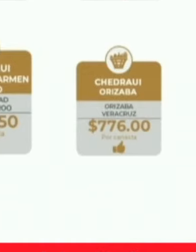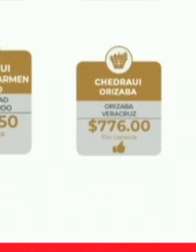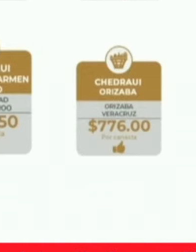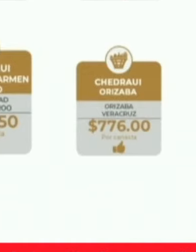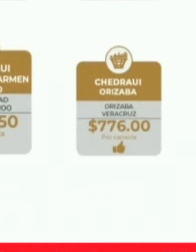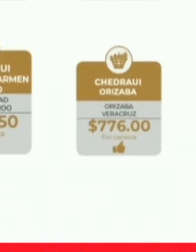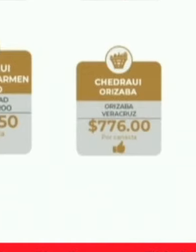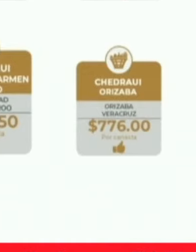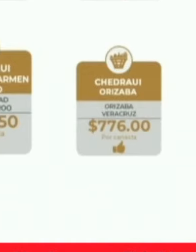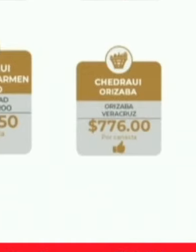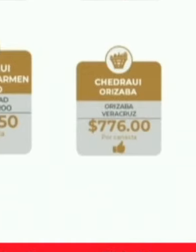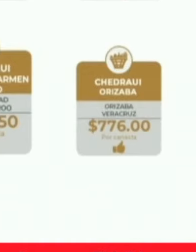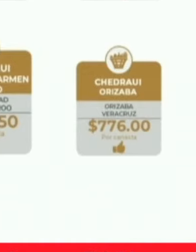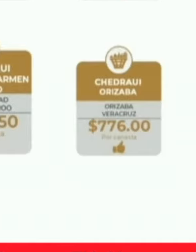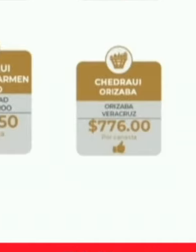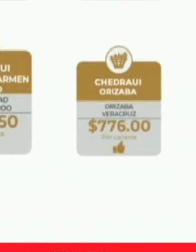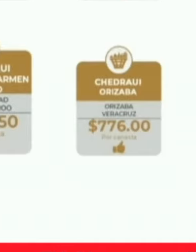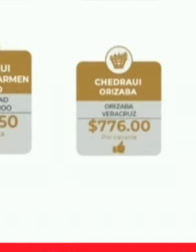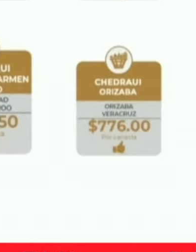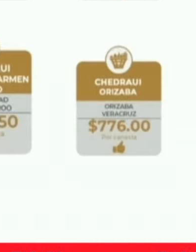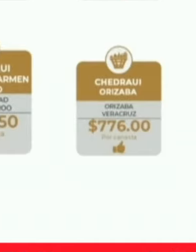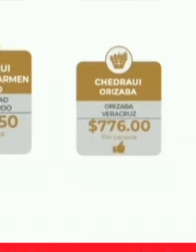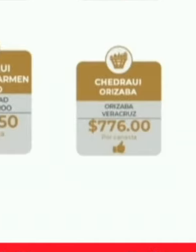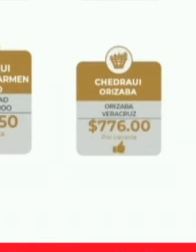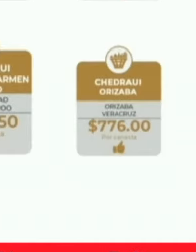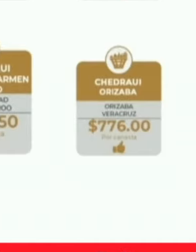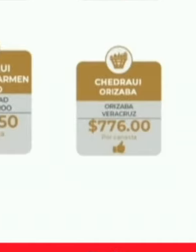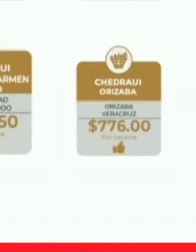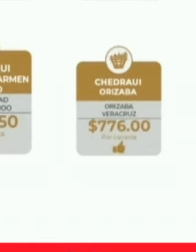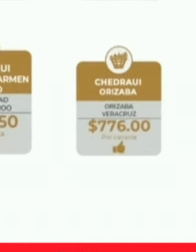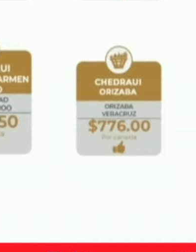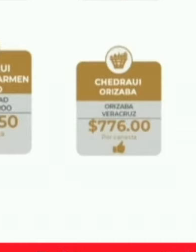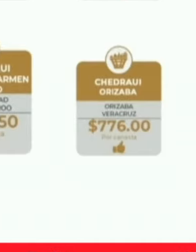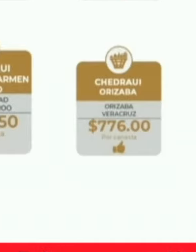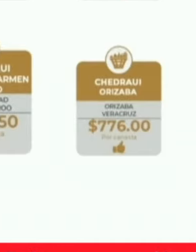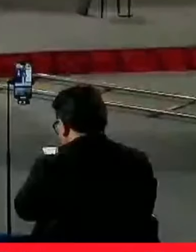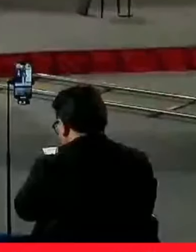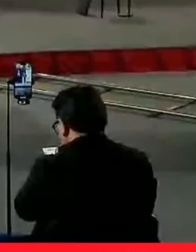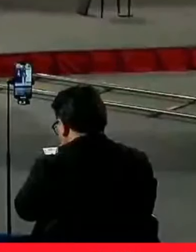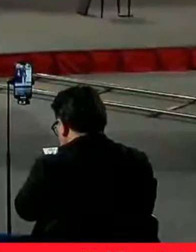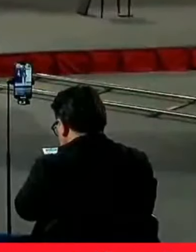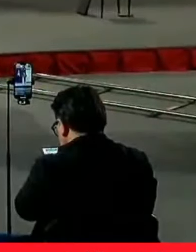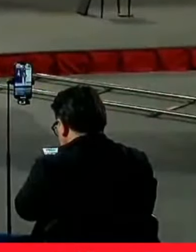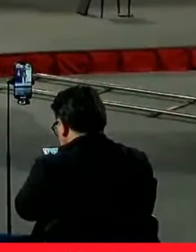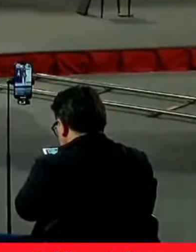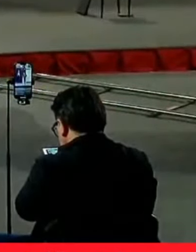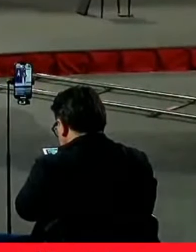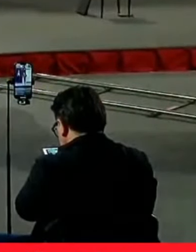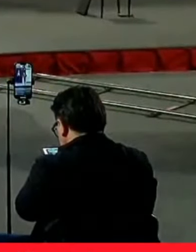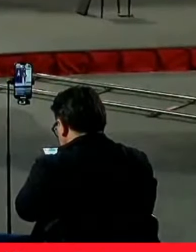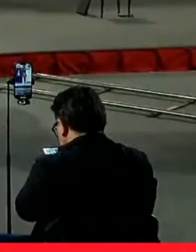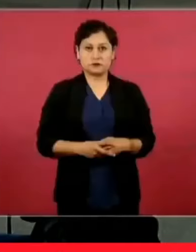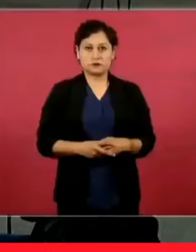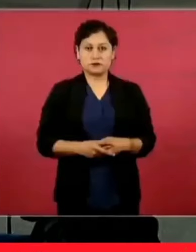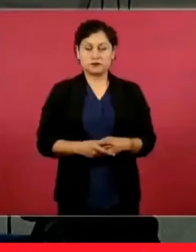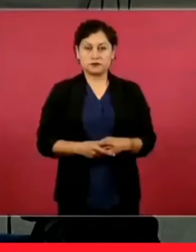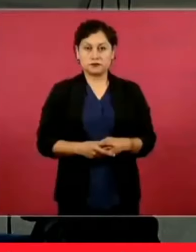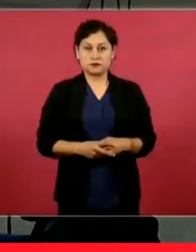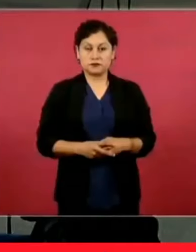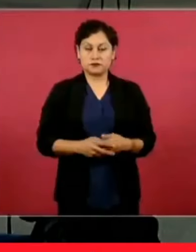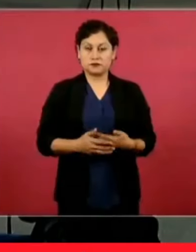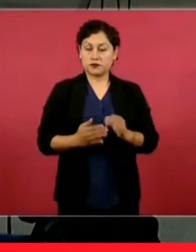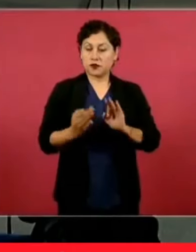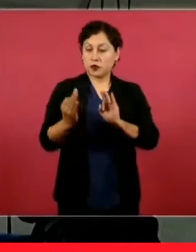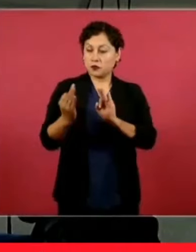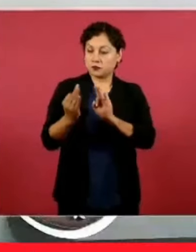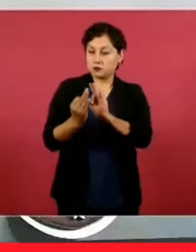señor presidente, pues estamos ya casi a, no casi, a un mes del cierre de esta administración y vale